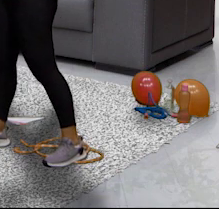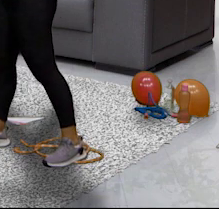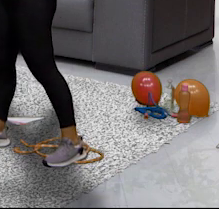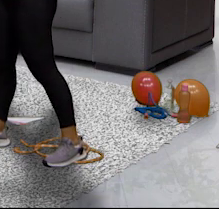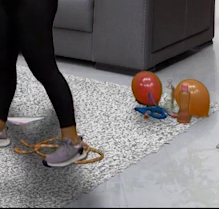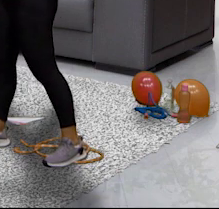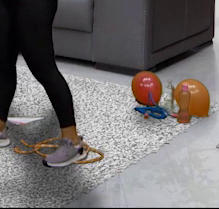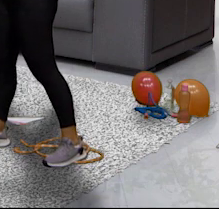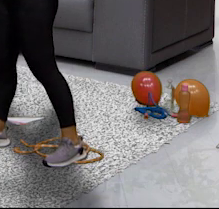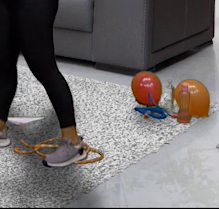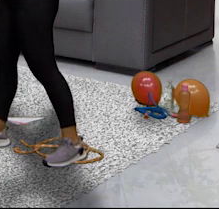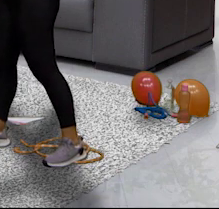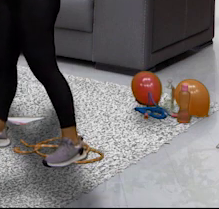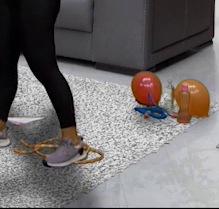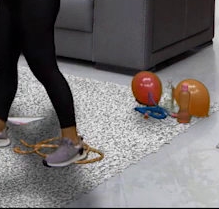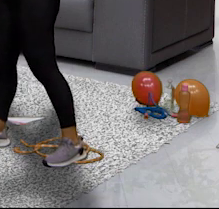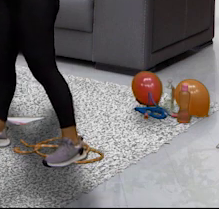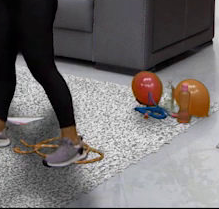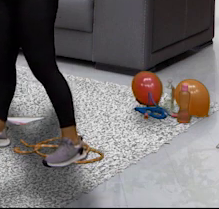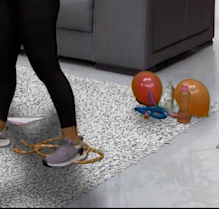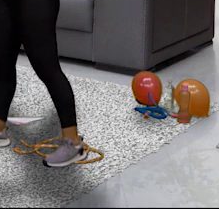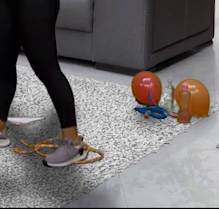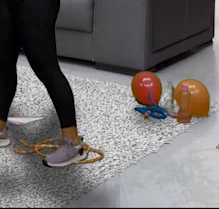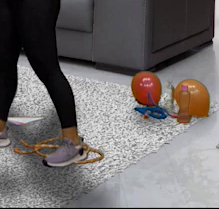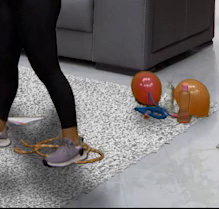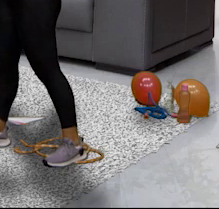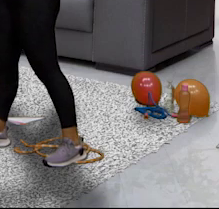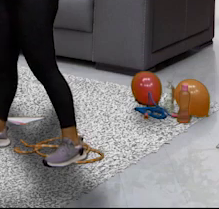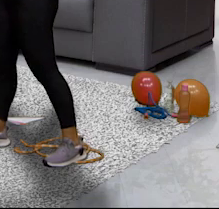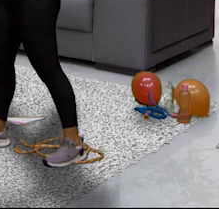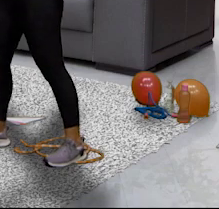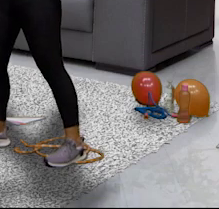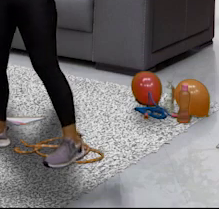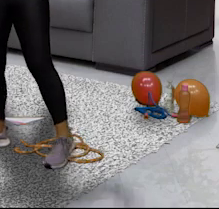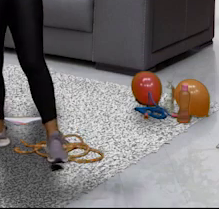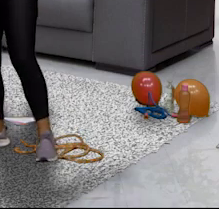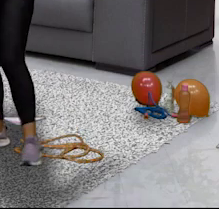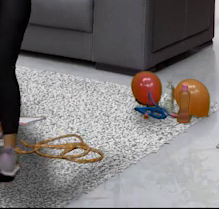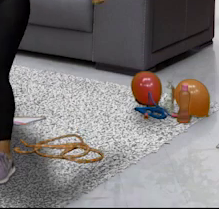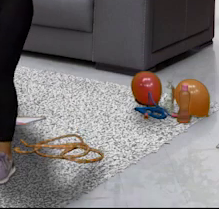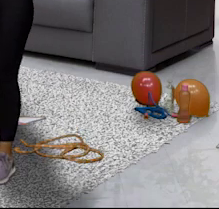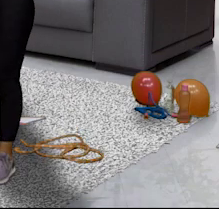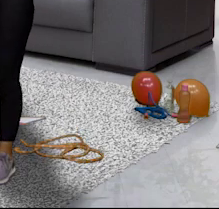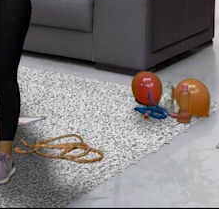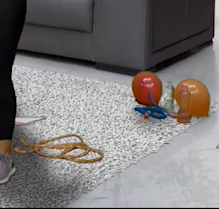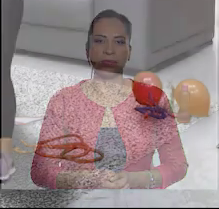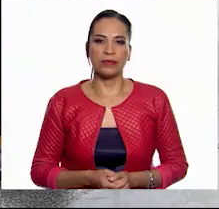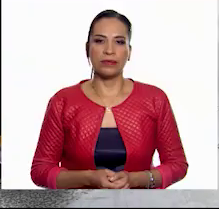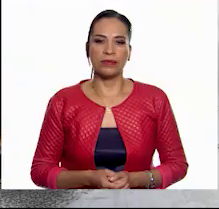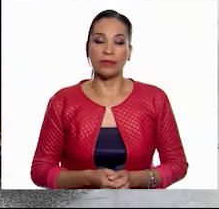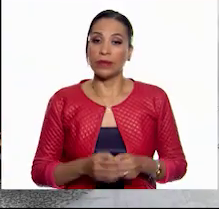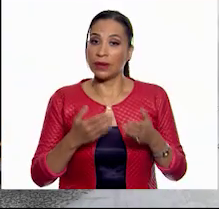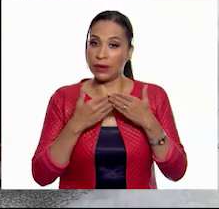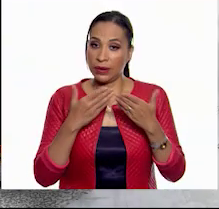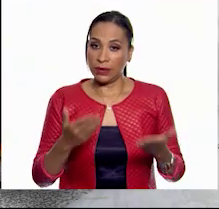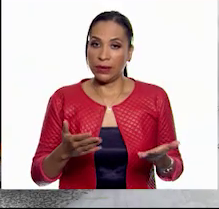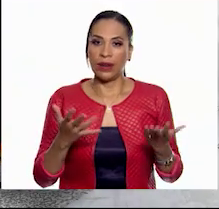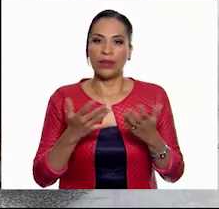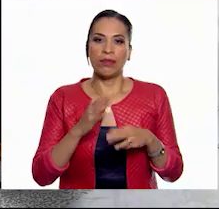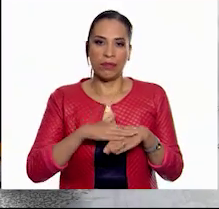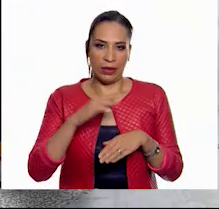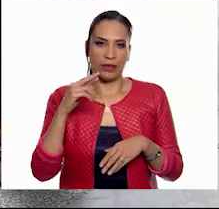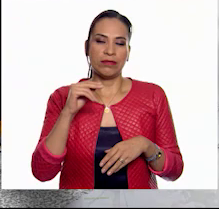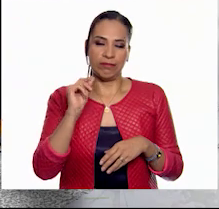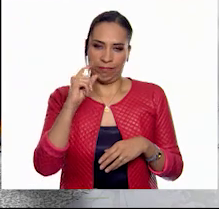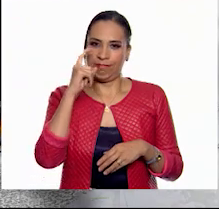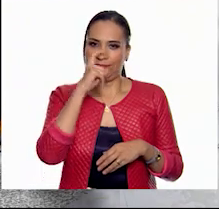libere? Sí, justo. Va. Una, dos. ¡Oh! ¡Sí! Bien. Ahora, vamos a hacerlo un poquito